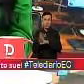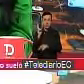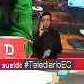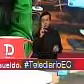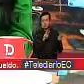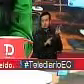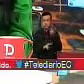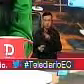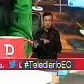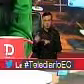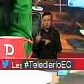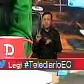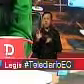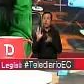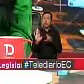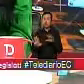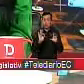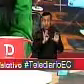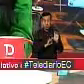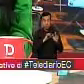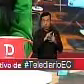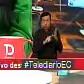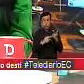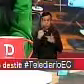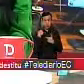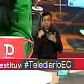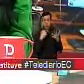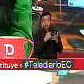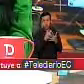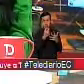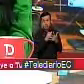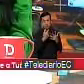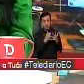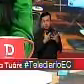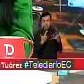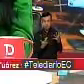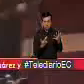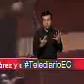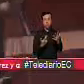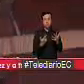buscan resaltarle atribuciones a este organismo y a otras para su eliminación.